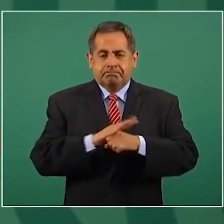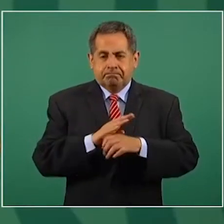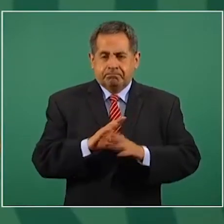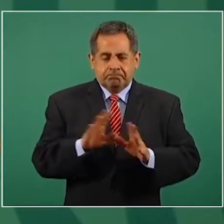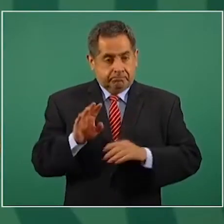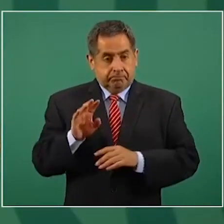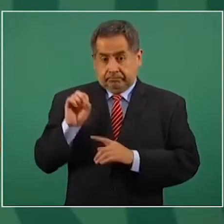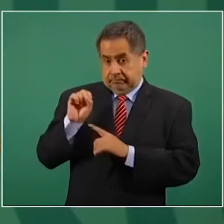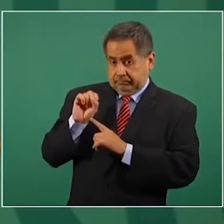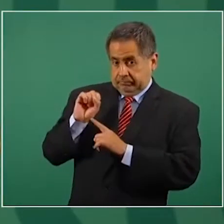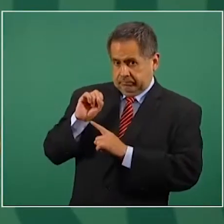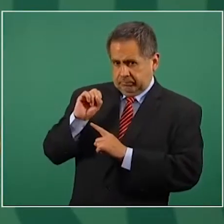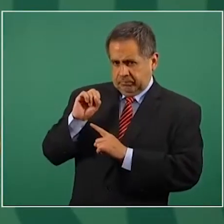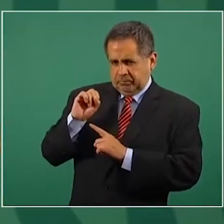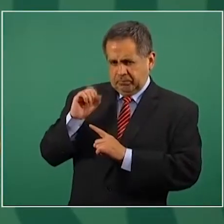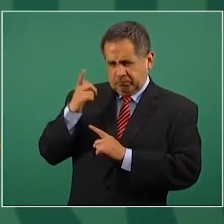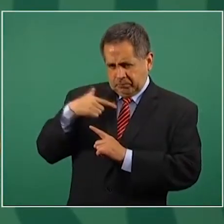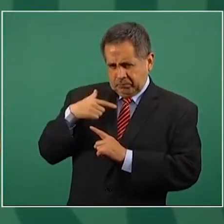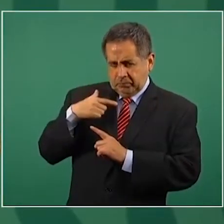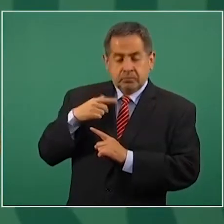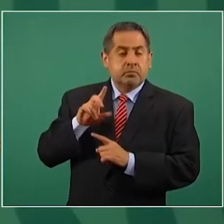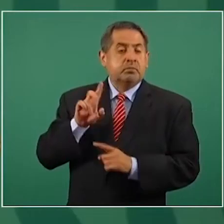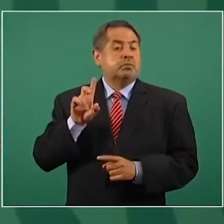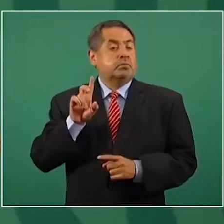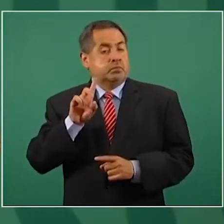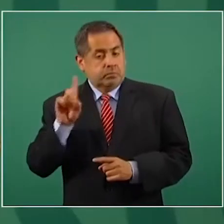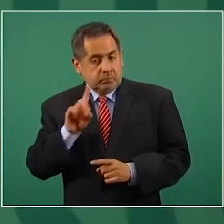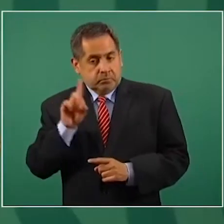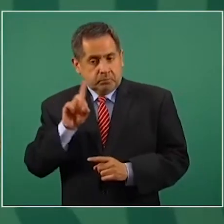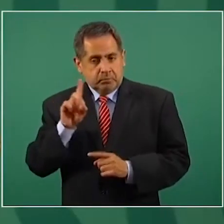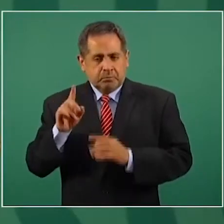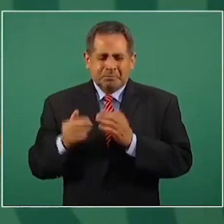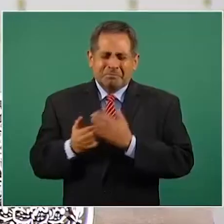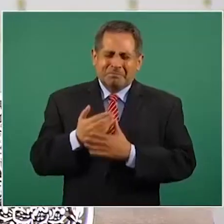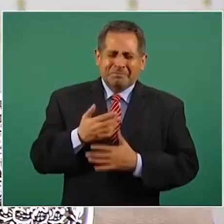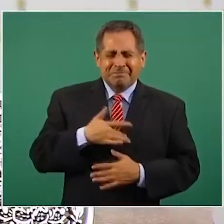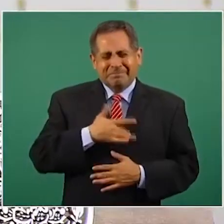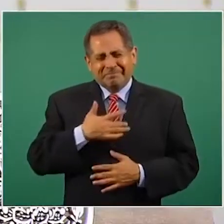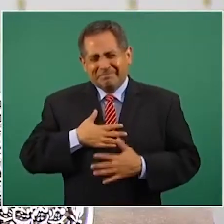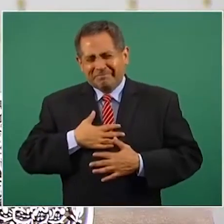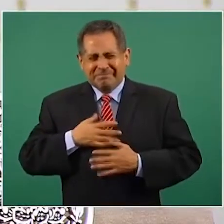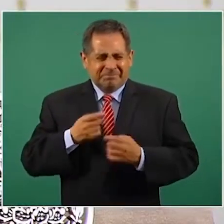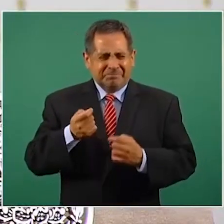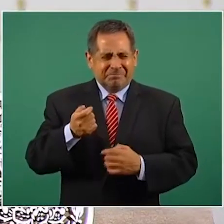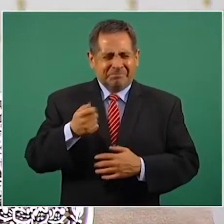noche tuve un poco de malestar, el domingo también.